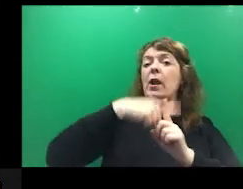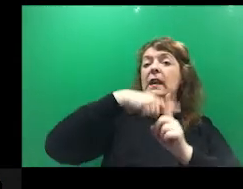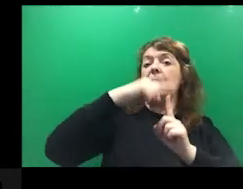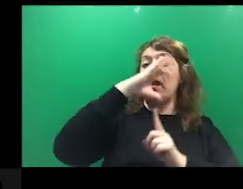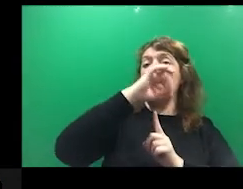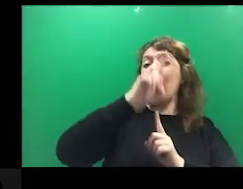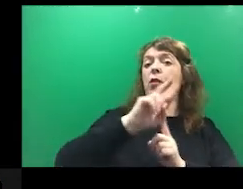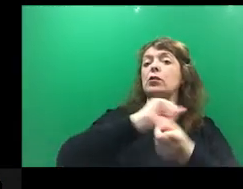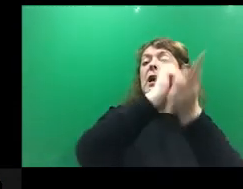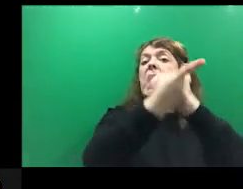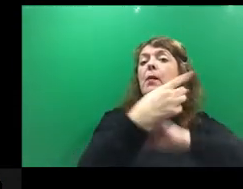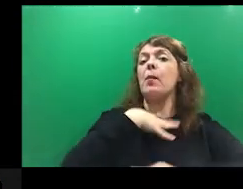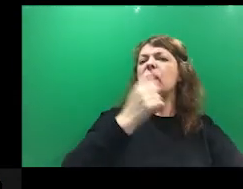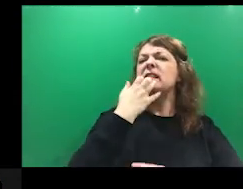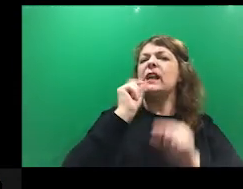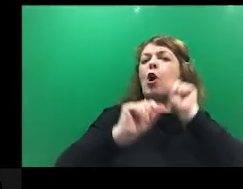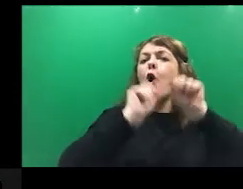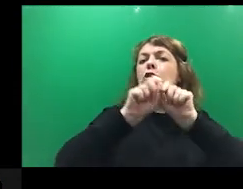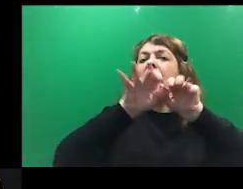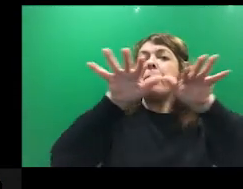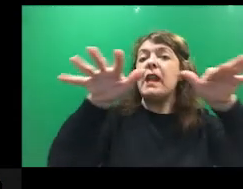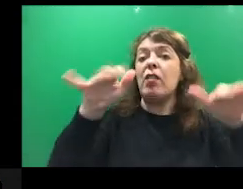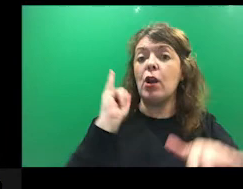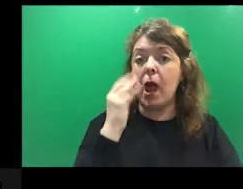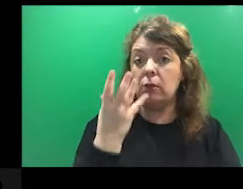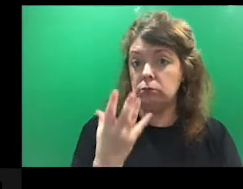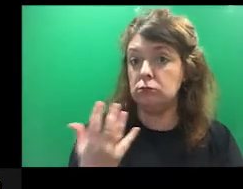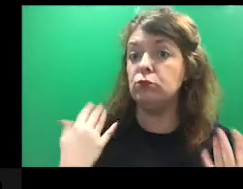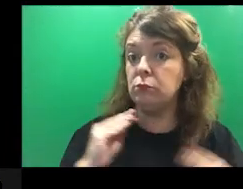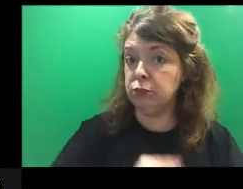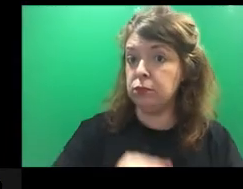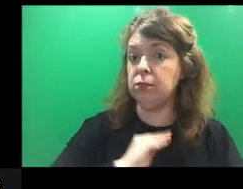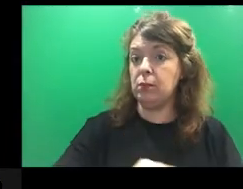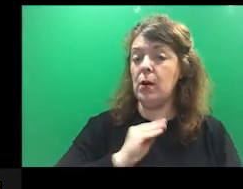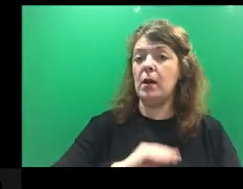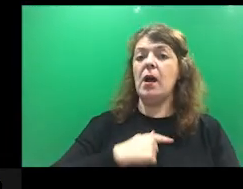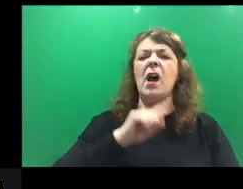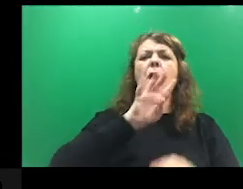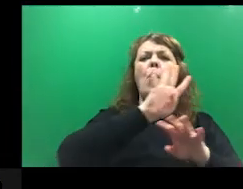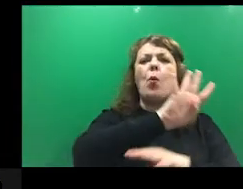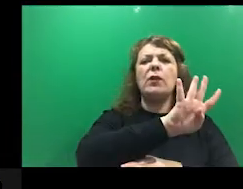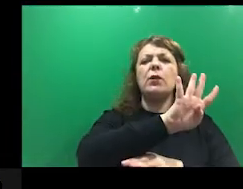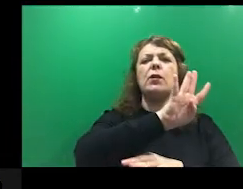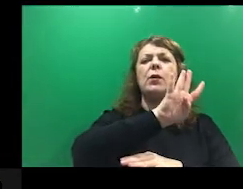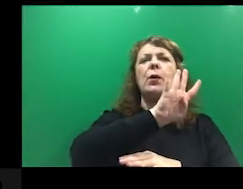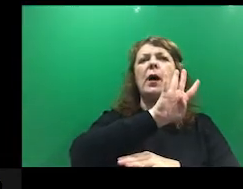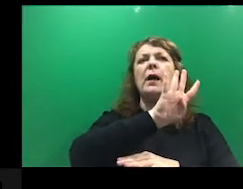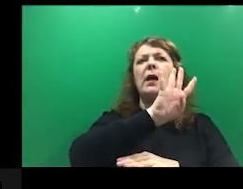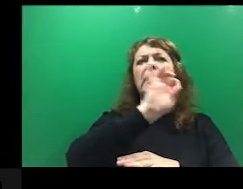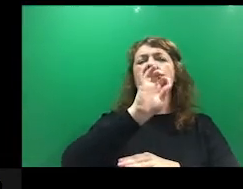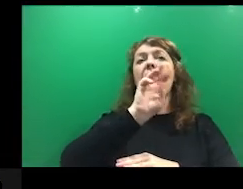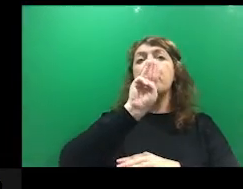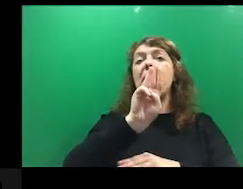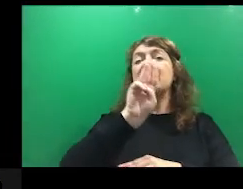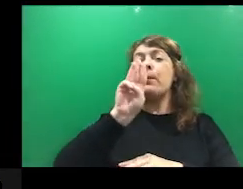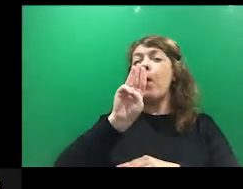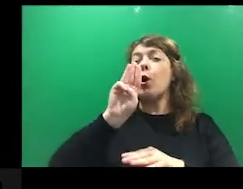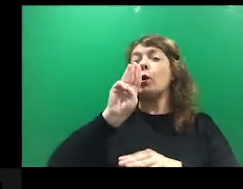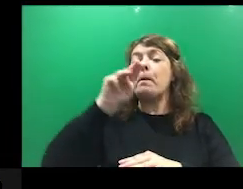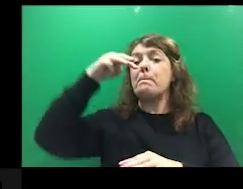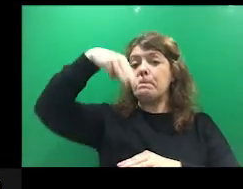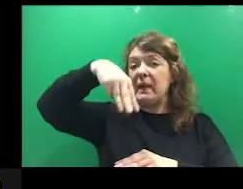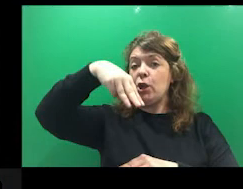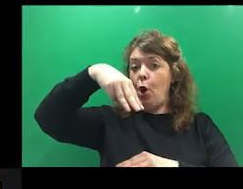ejemplo, el nivel de CO2 se puede alterar si hay mucha contaminación. Entonces, en lugar de las 400 partes